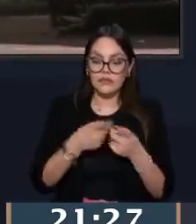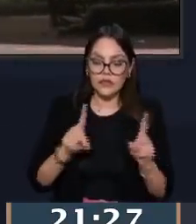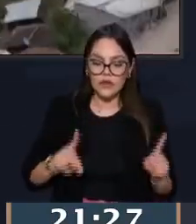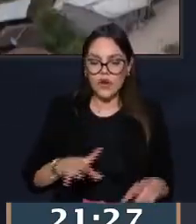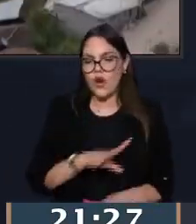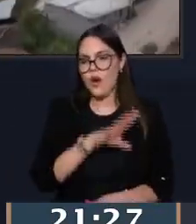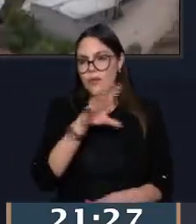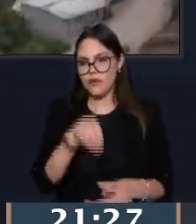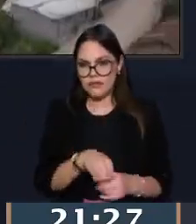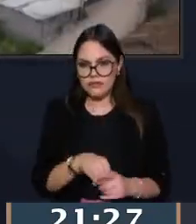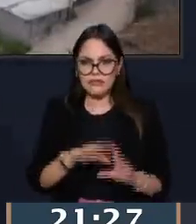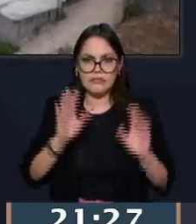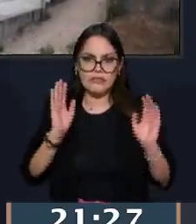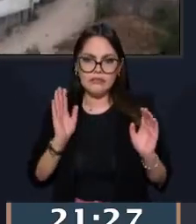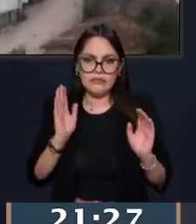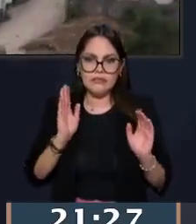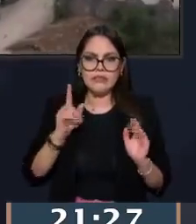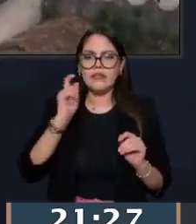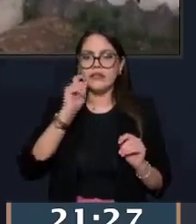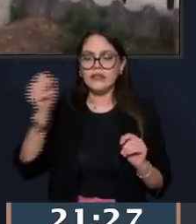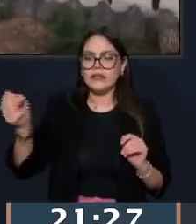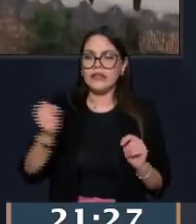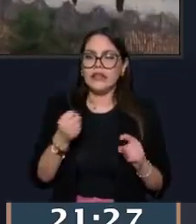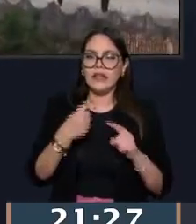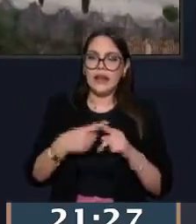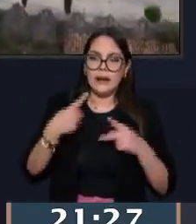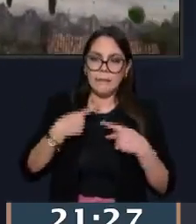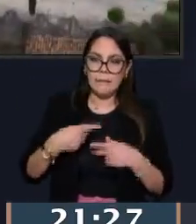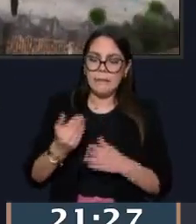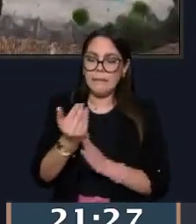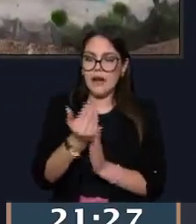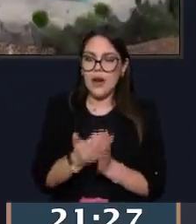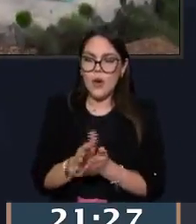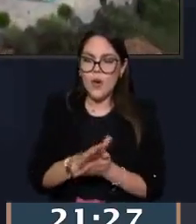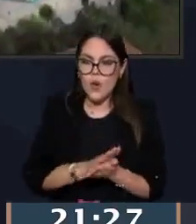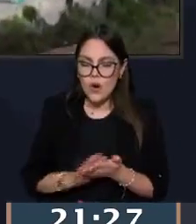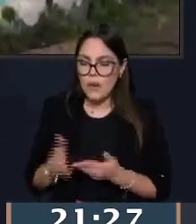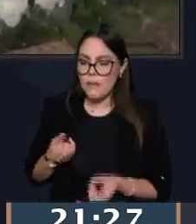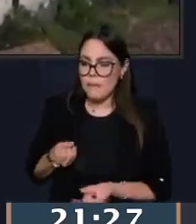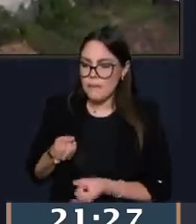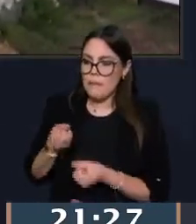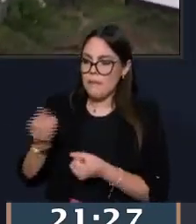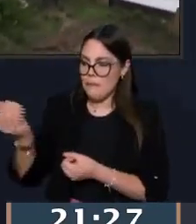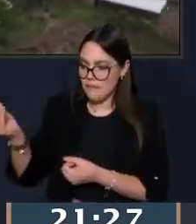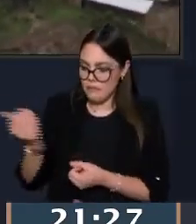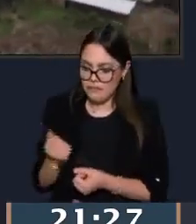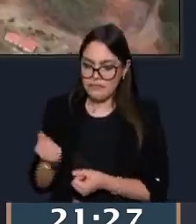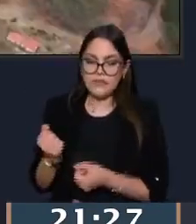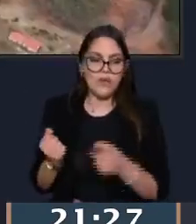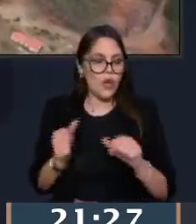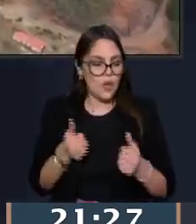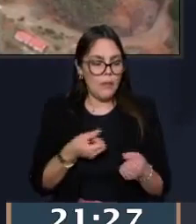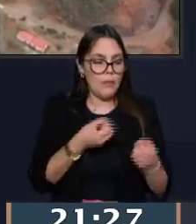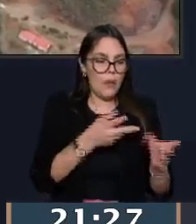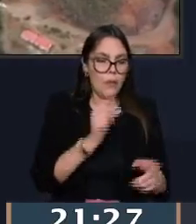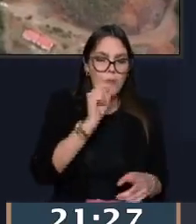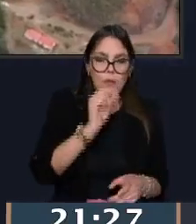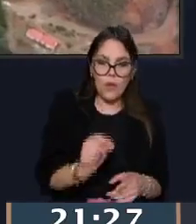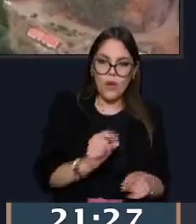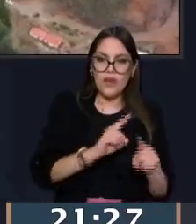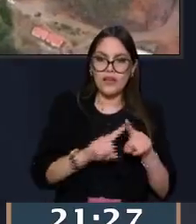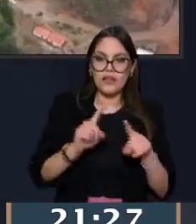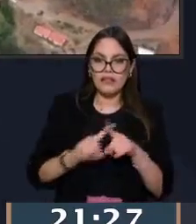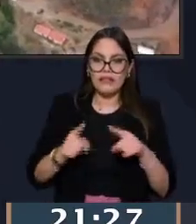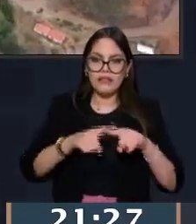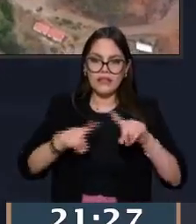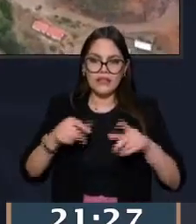pleno, bueno, pues jalas al que tiene menos, le aportas al otro. O sea, hay una ciudadanía diferenciada, le